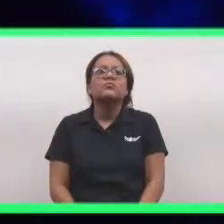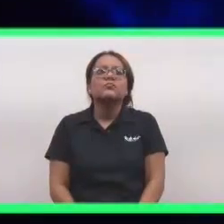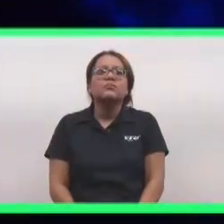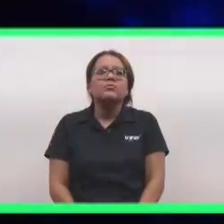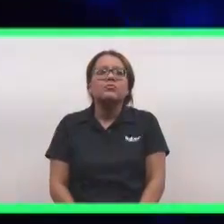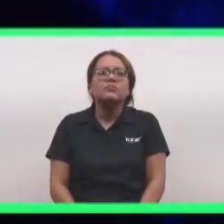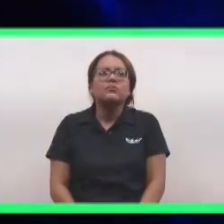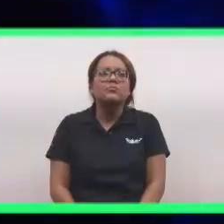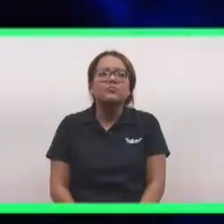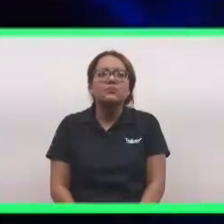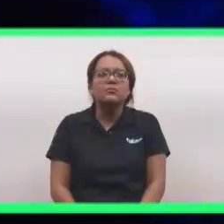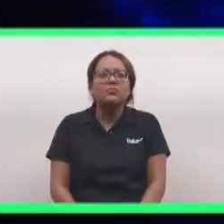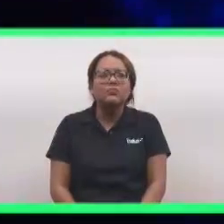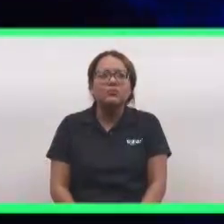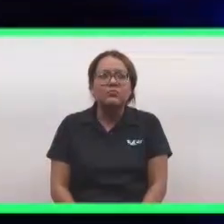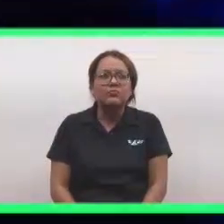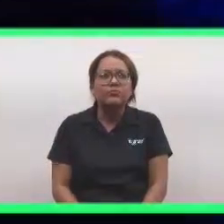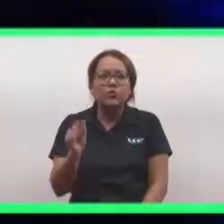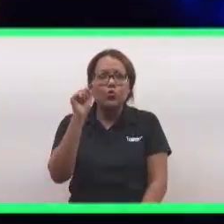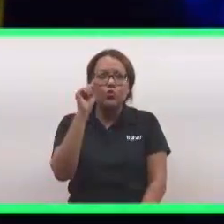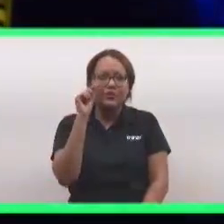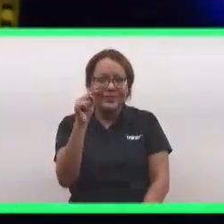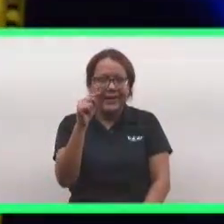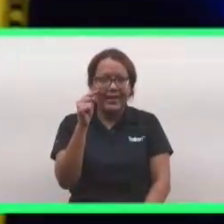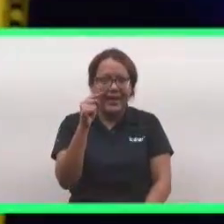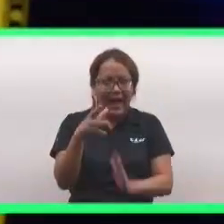¿Tiene usted la capacidad de hablar con su exnovio?